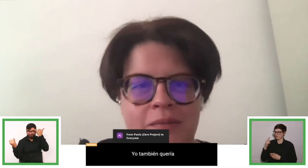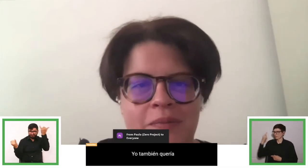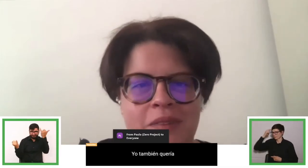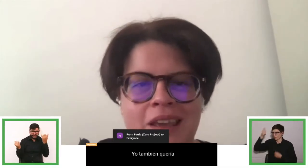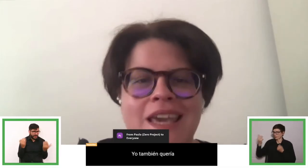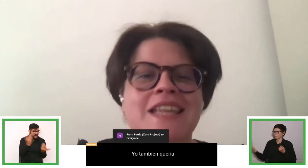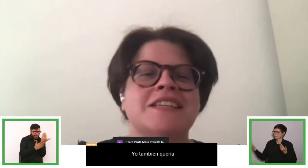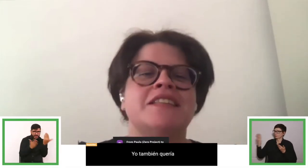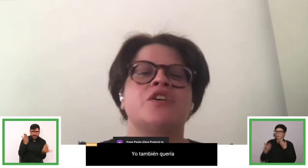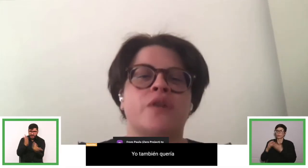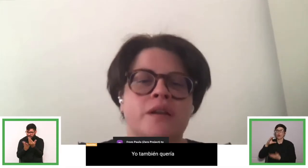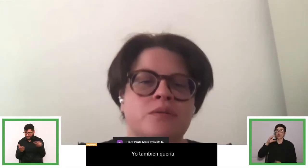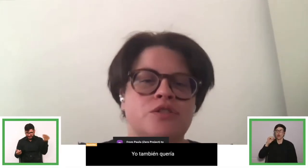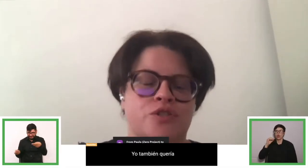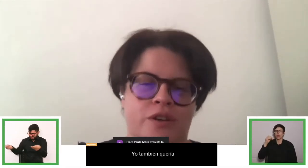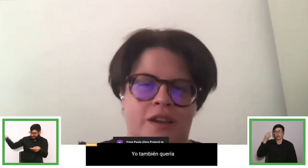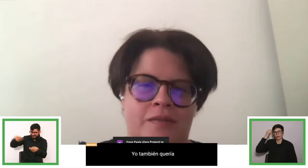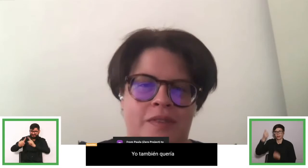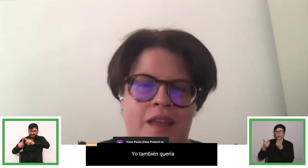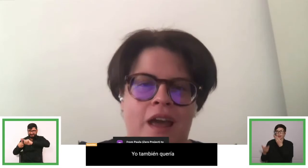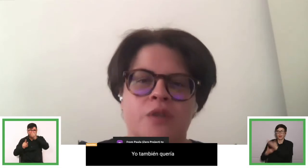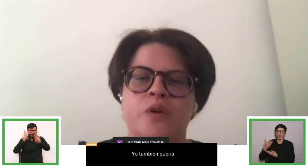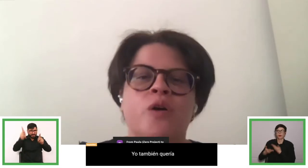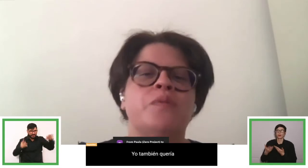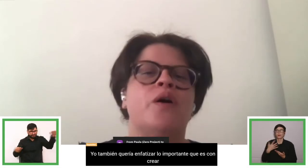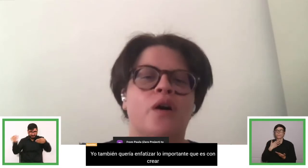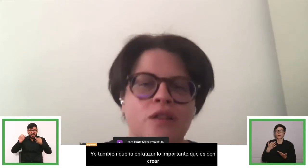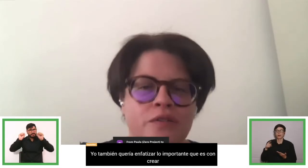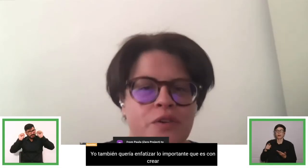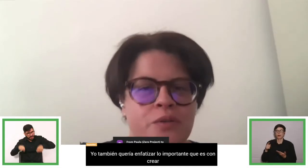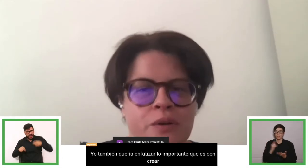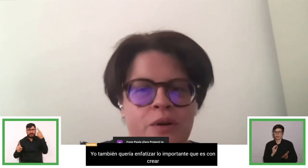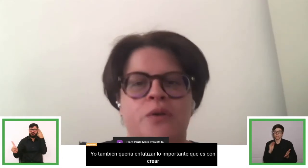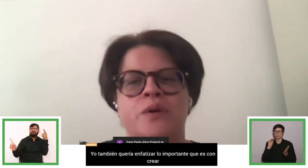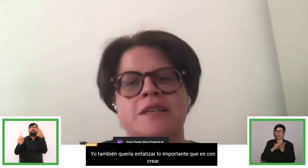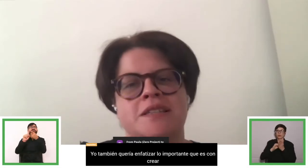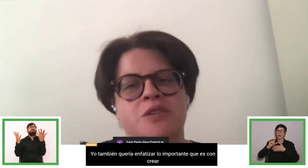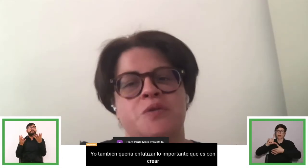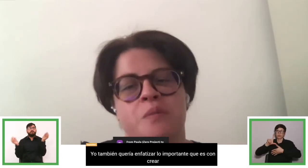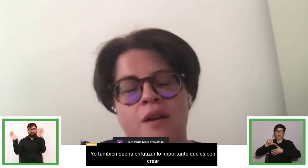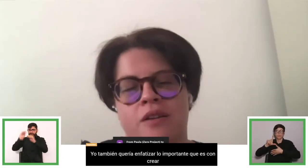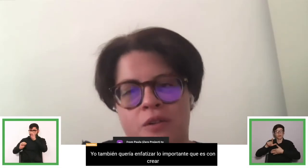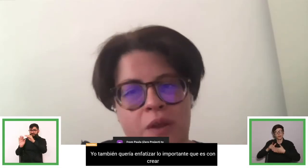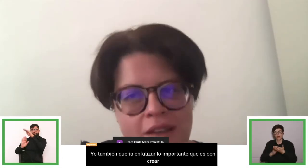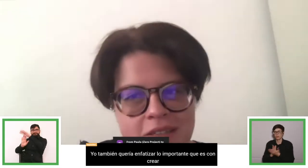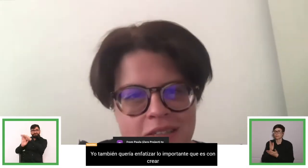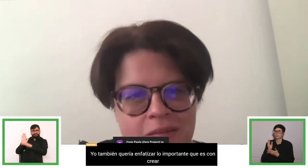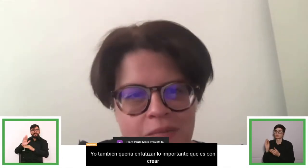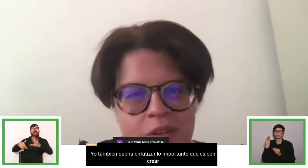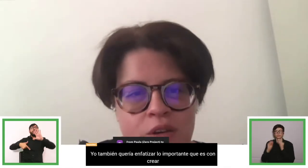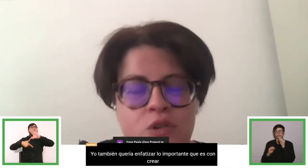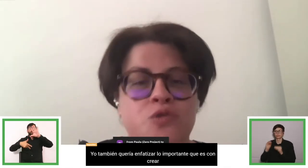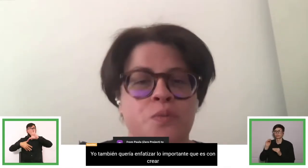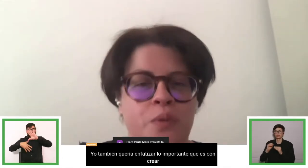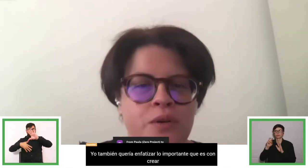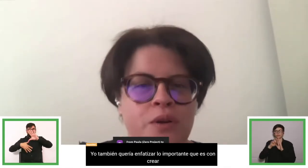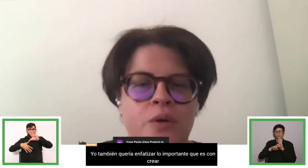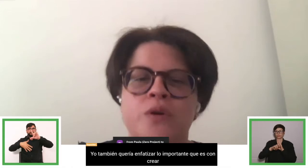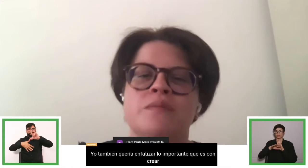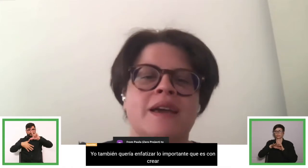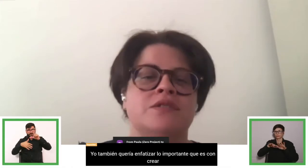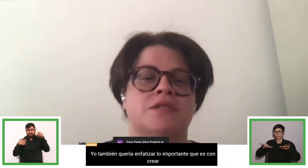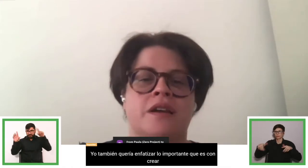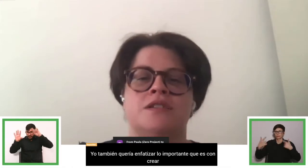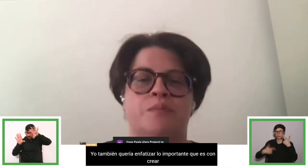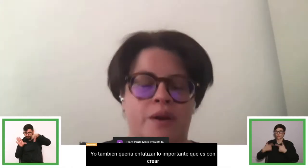a implementar soluciones inclusivas en Chile y en América Latina. Es un viaje increíble y espero que todos se puedan